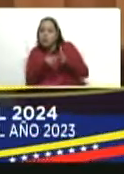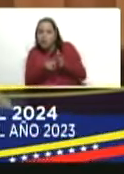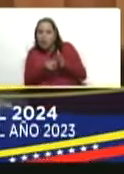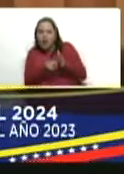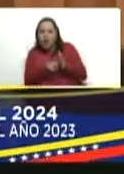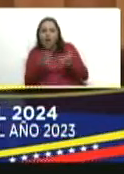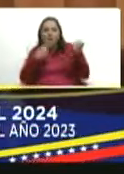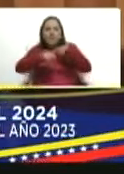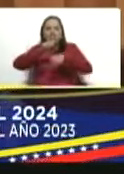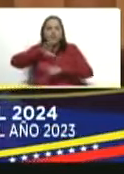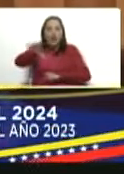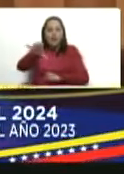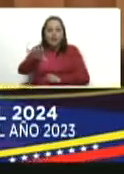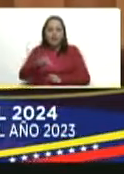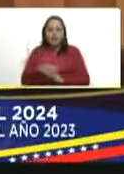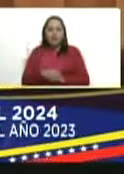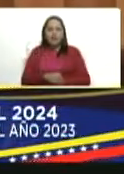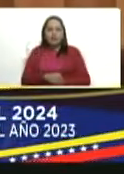vendepatria.